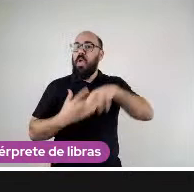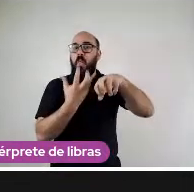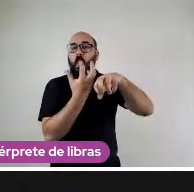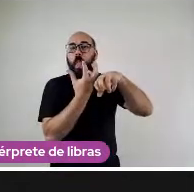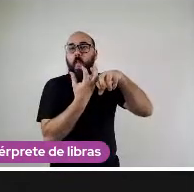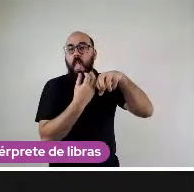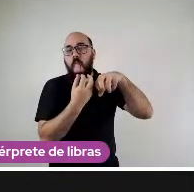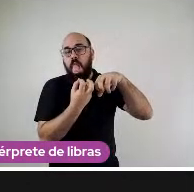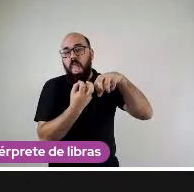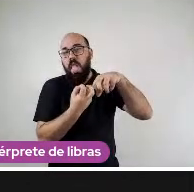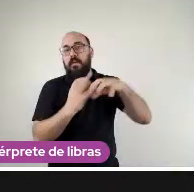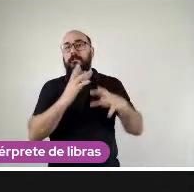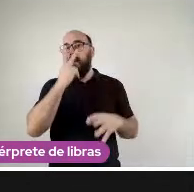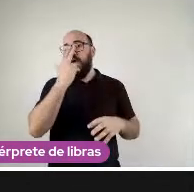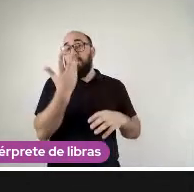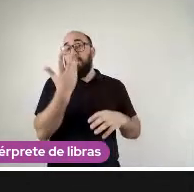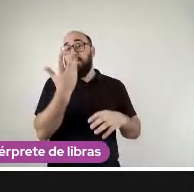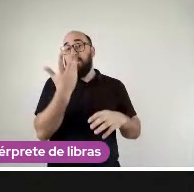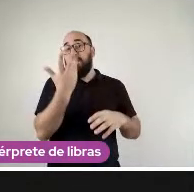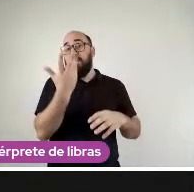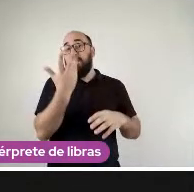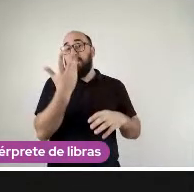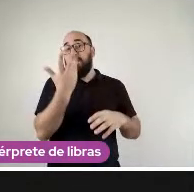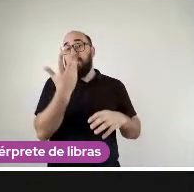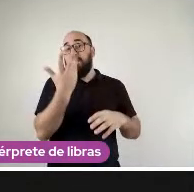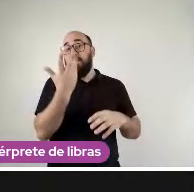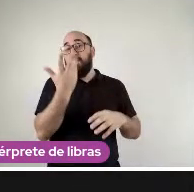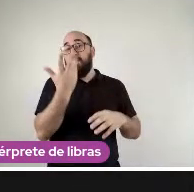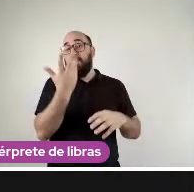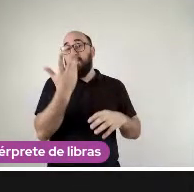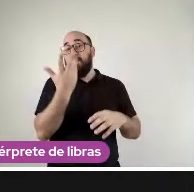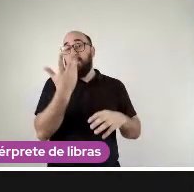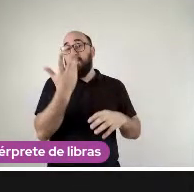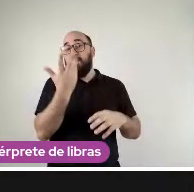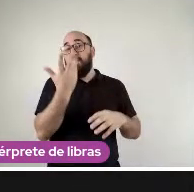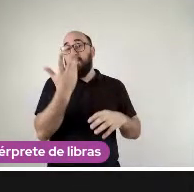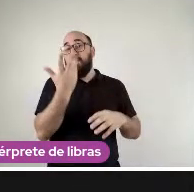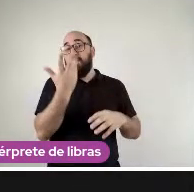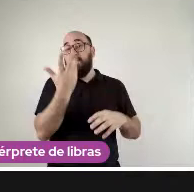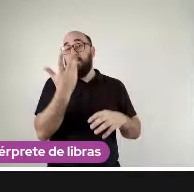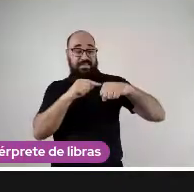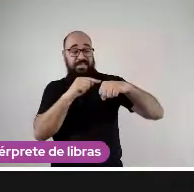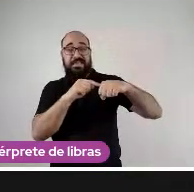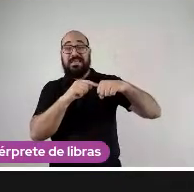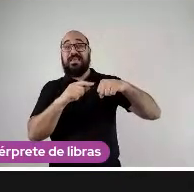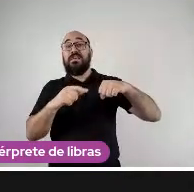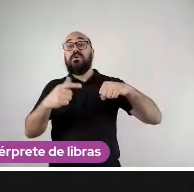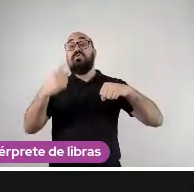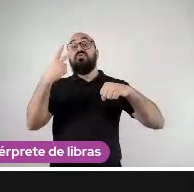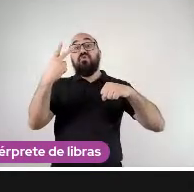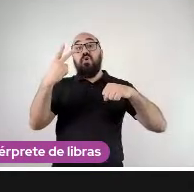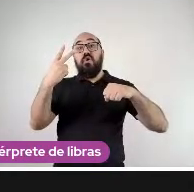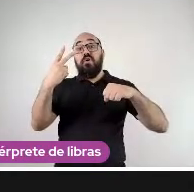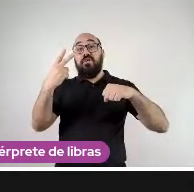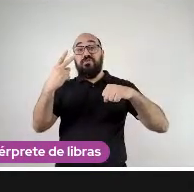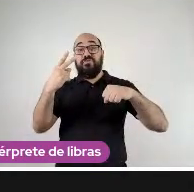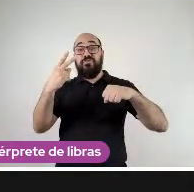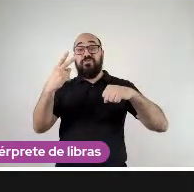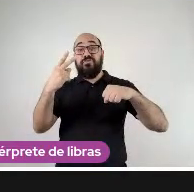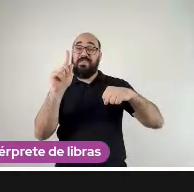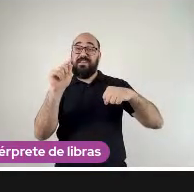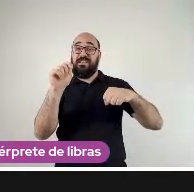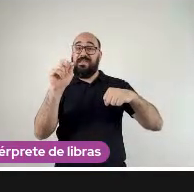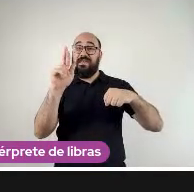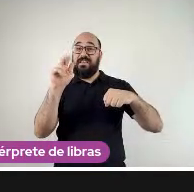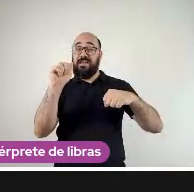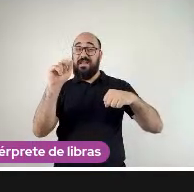morir. La inundación de zonas costeras cada vez es mayor. He puesto el